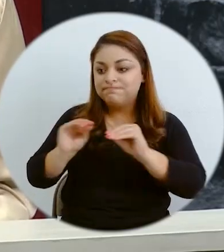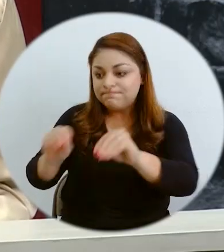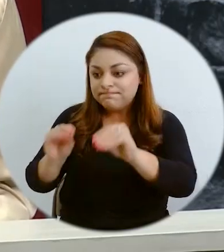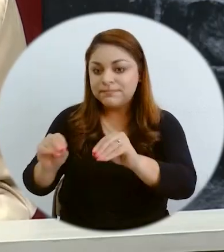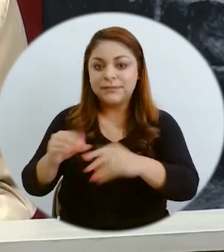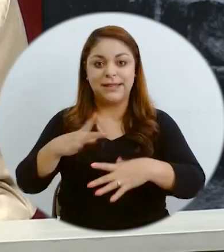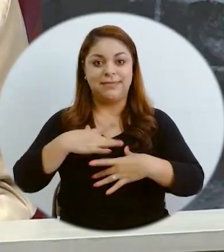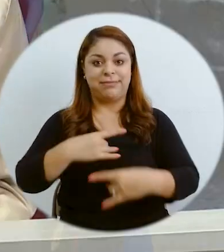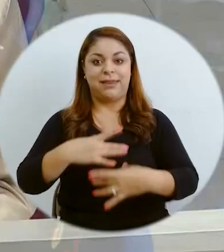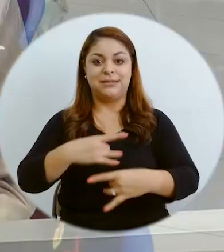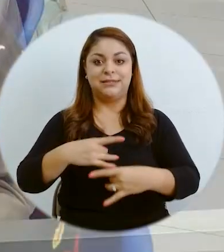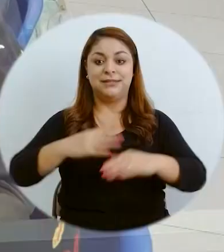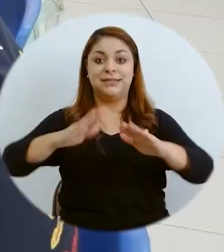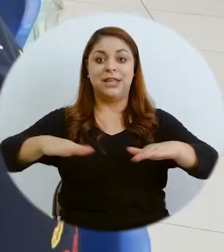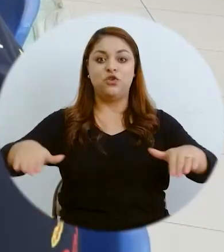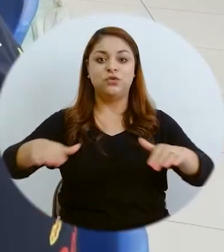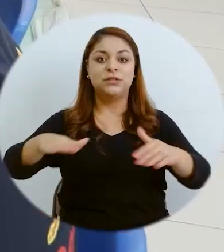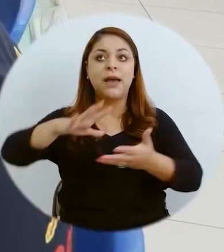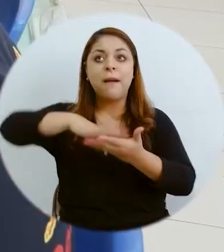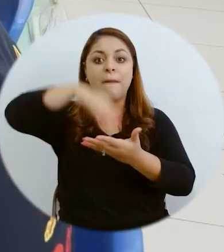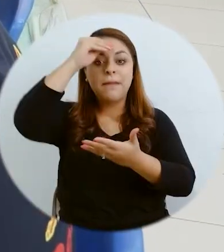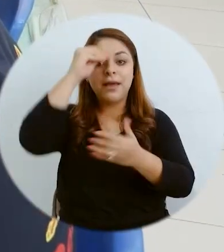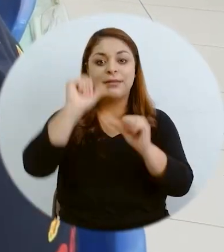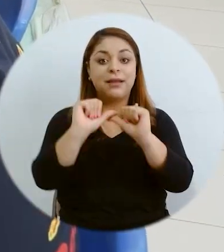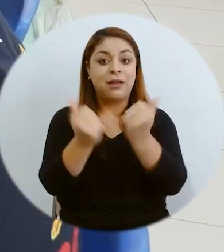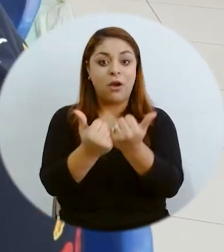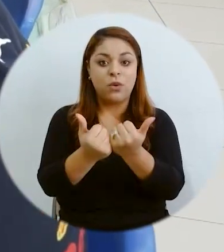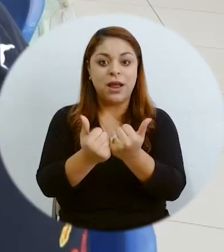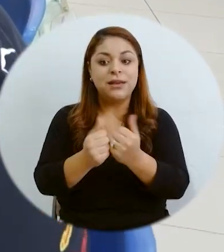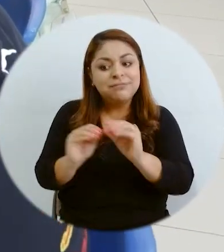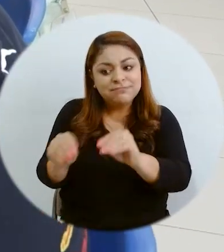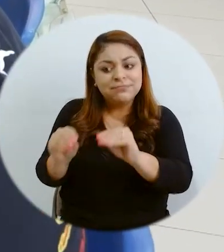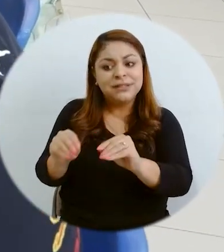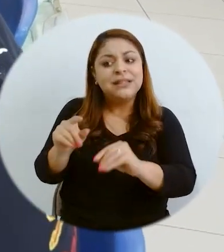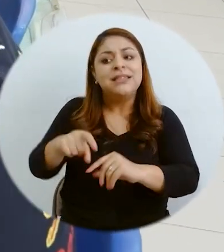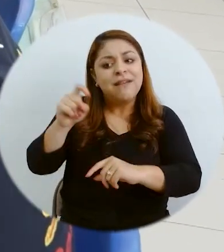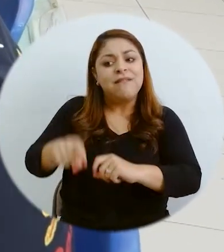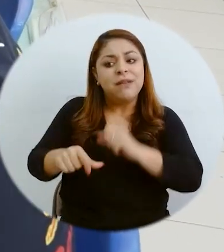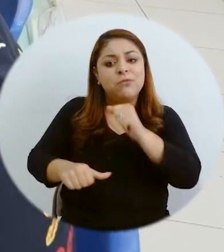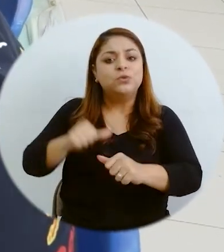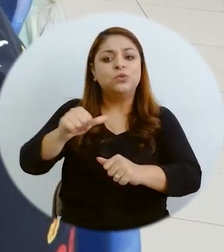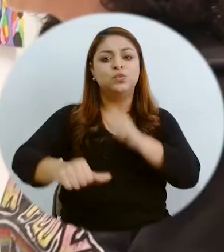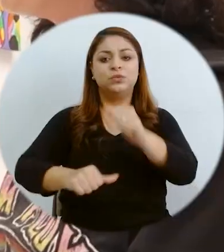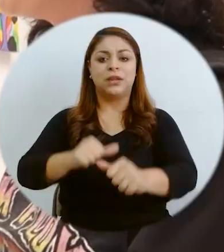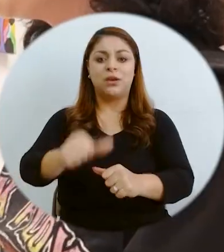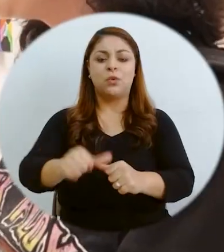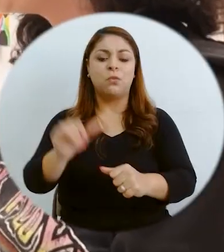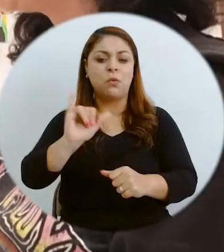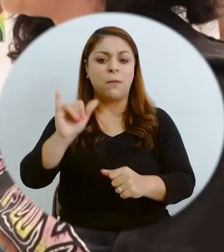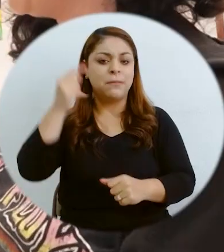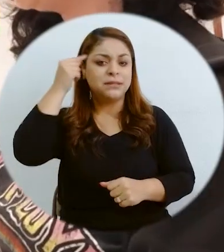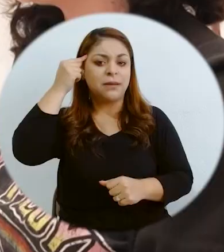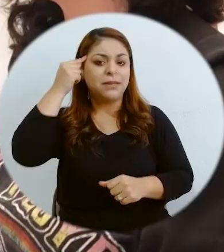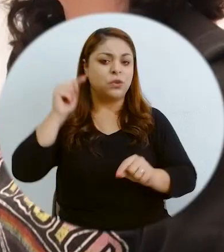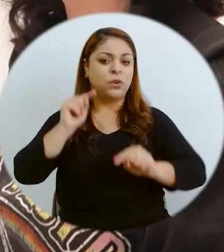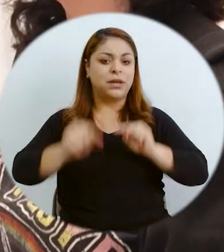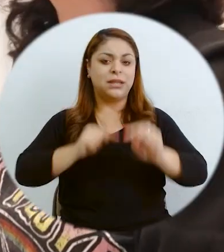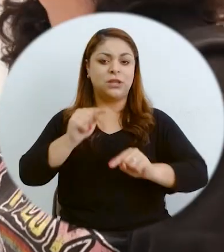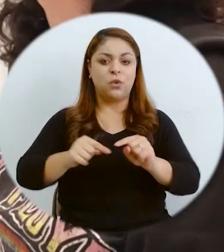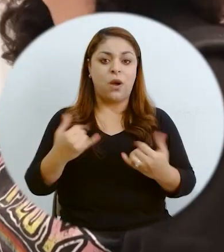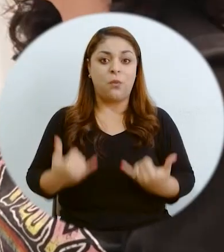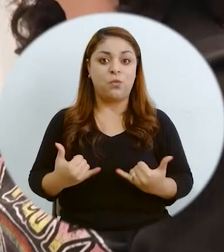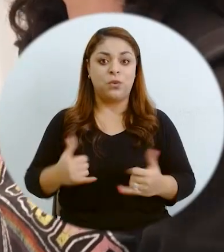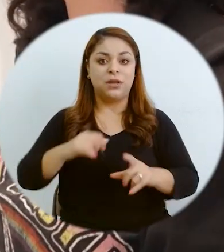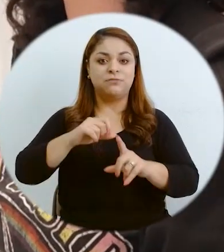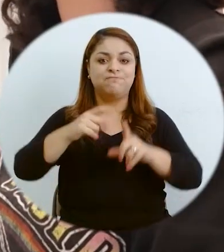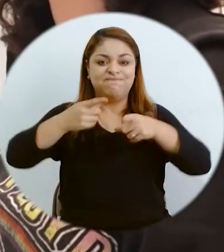en educar a estos niños que se instruyen en nuestras aulas, y pasarles esta noción de lucha, este pensamiento crítico de